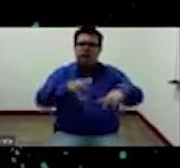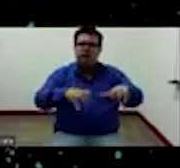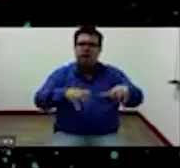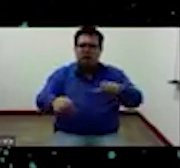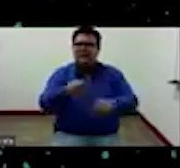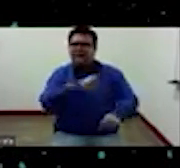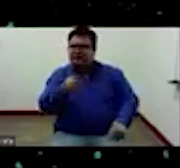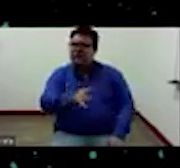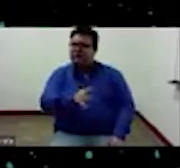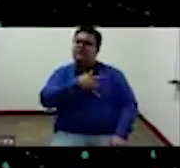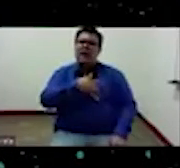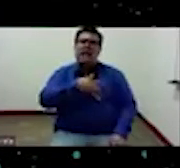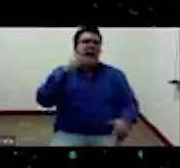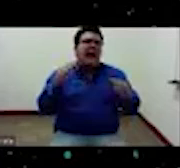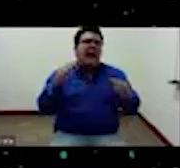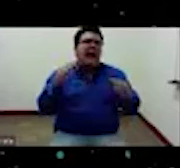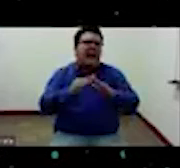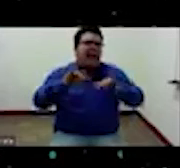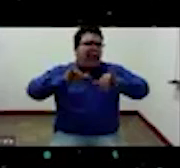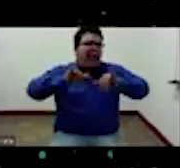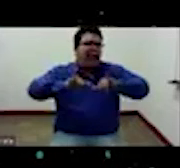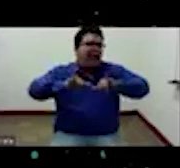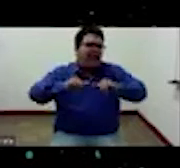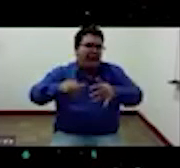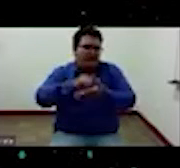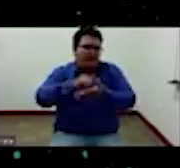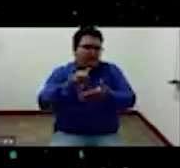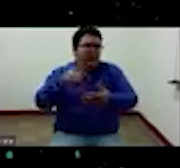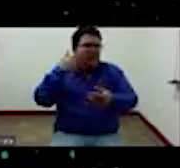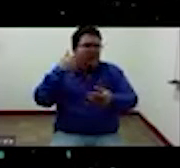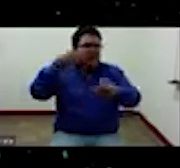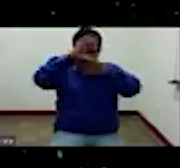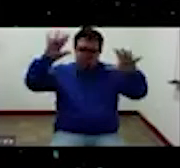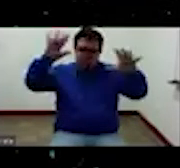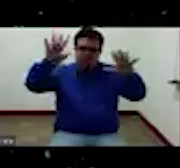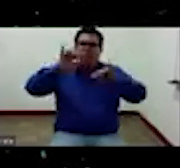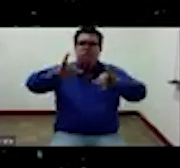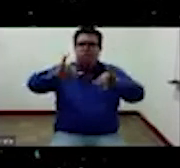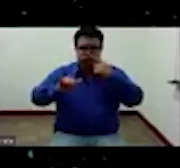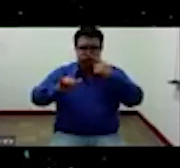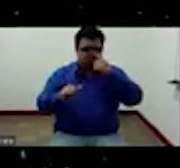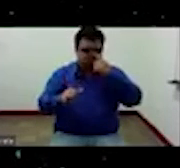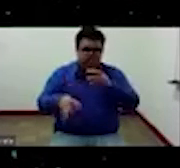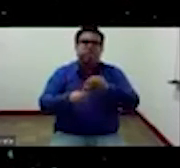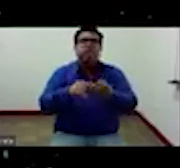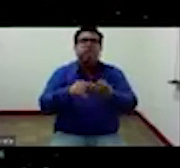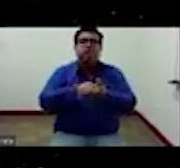casa, estas arqueologías imaginarias y este tipo de fósiles.